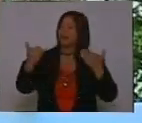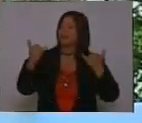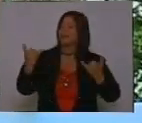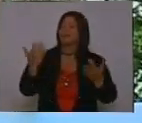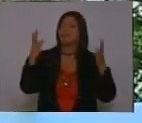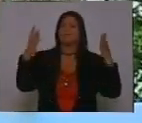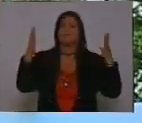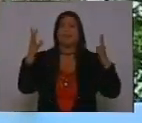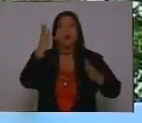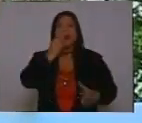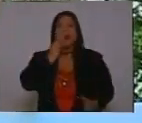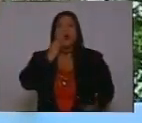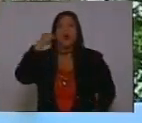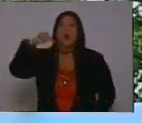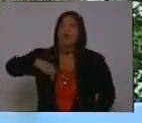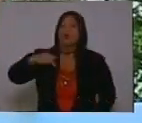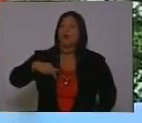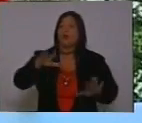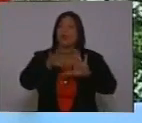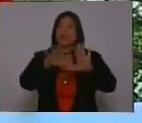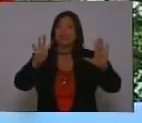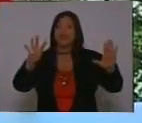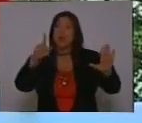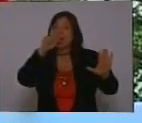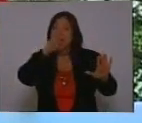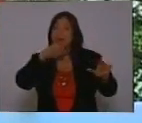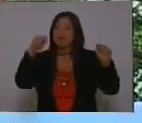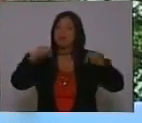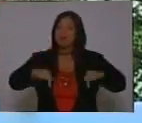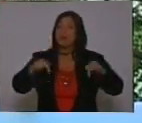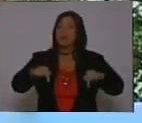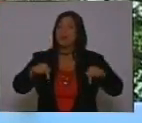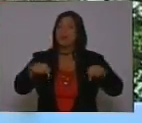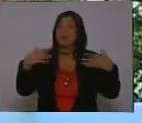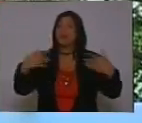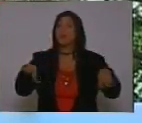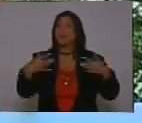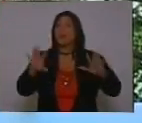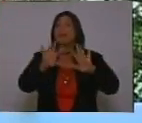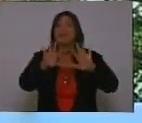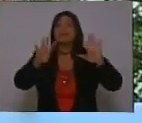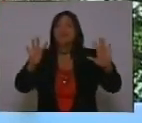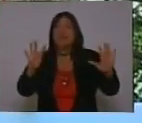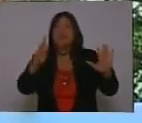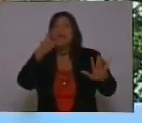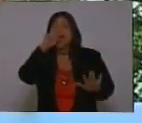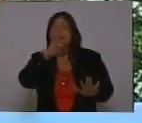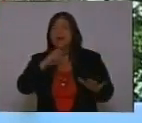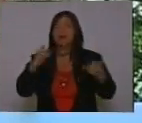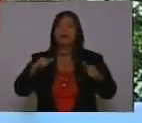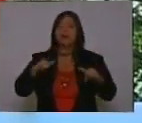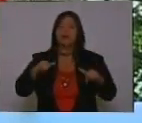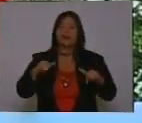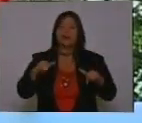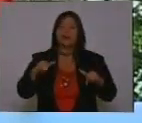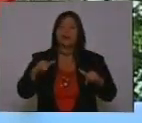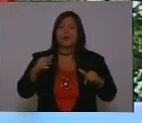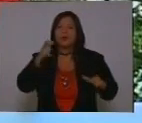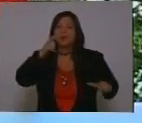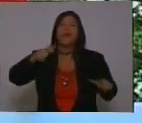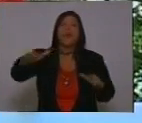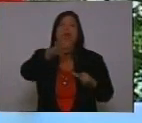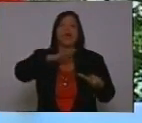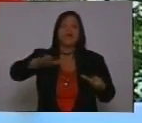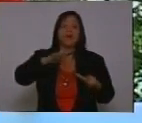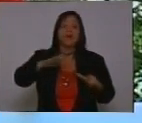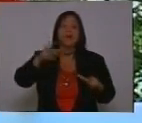que un joven como yo esté aquí en la Asamblea Nacional Constituyente con tan solo 19 años, pero que venga de un pueblo